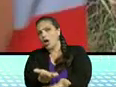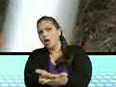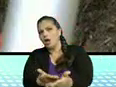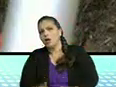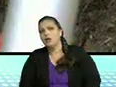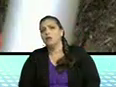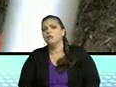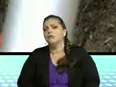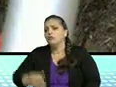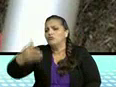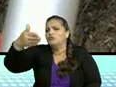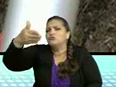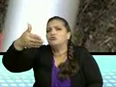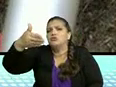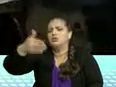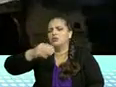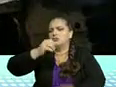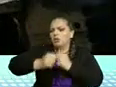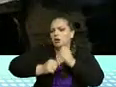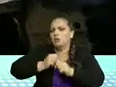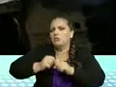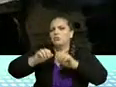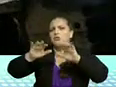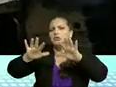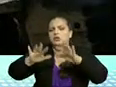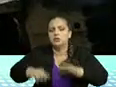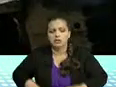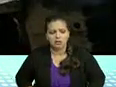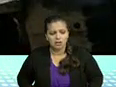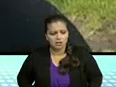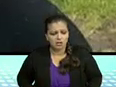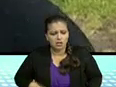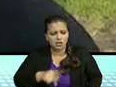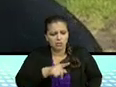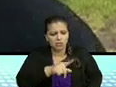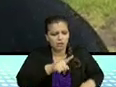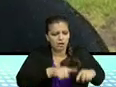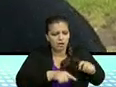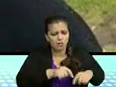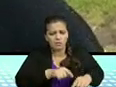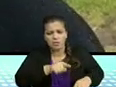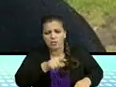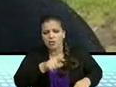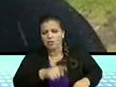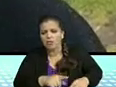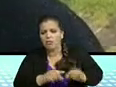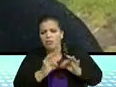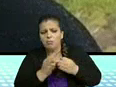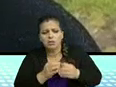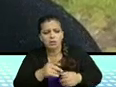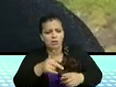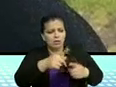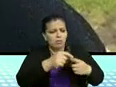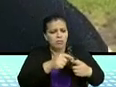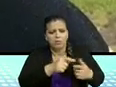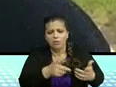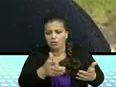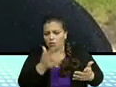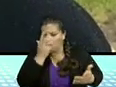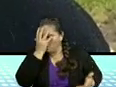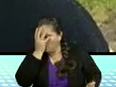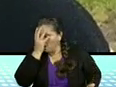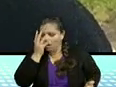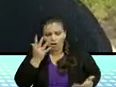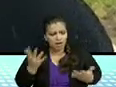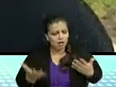siendo una criatura de apenas 10 años, tomó verdadera conciencia del riesgo y del peligro que corrían los demás niños que